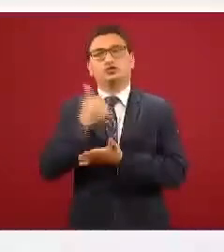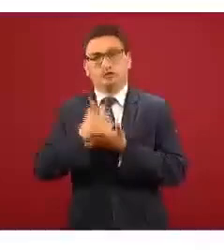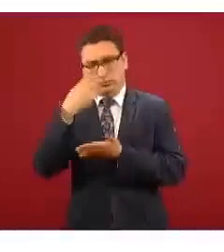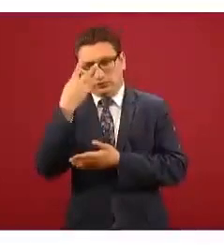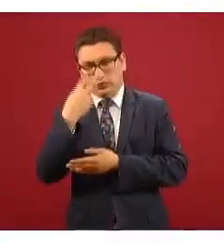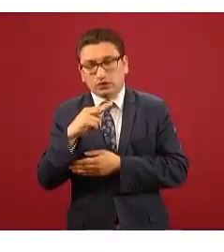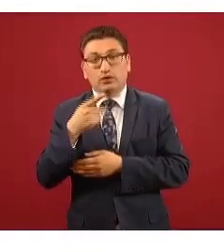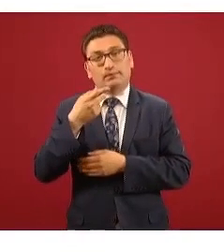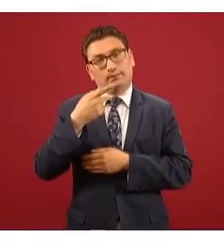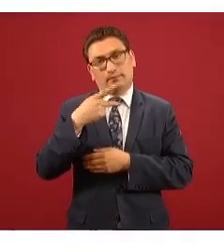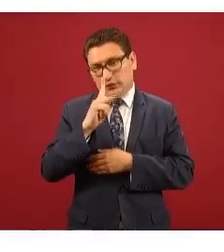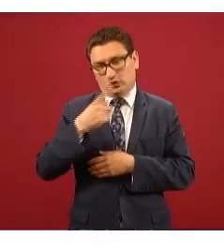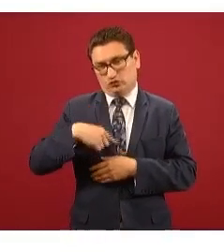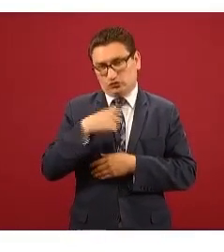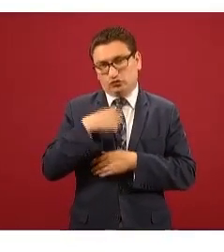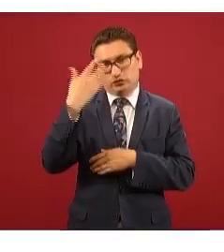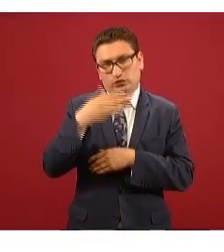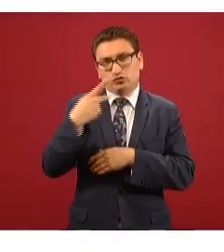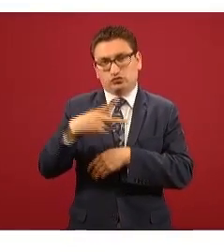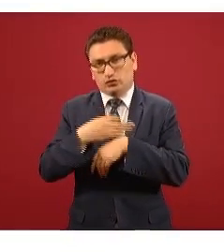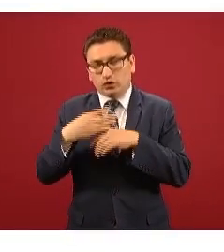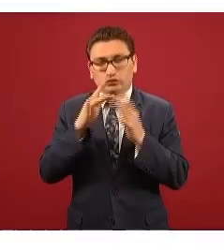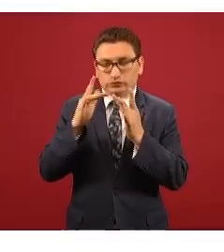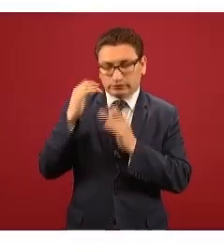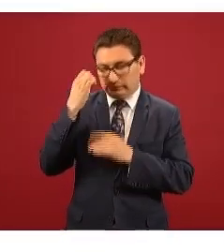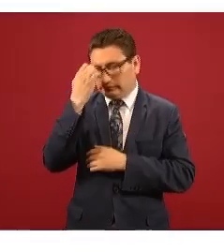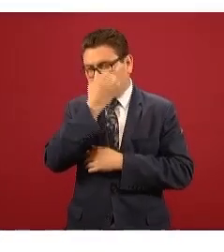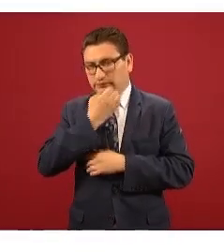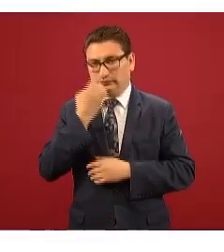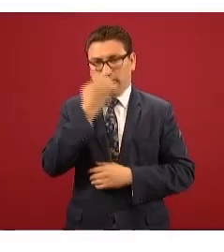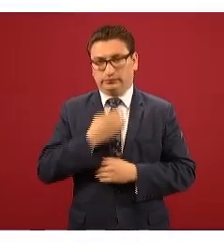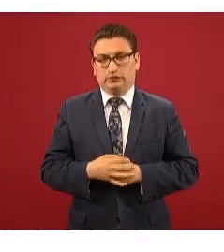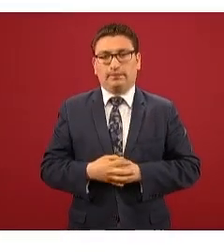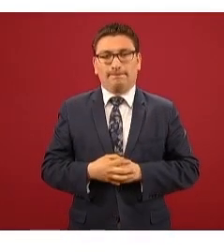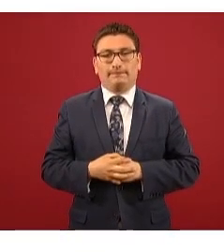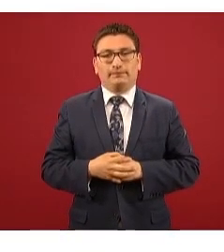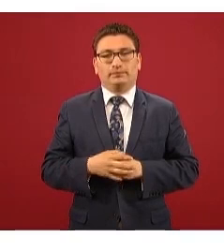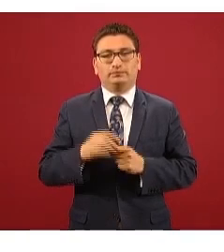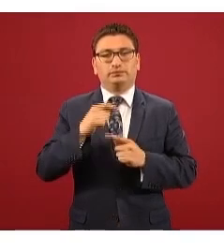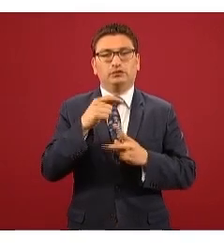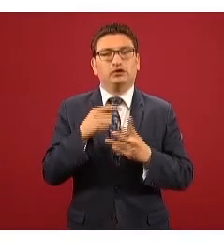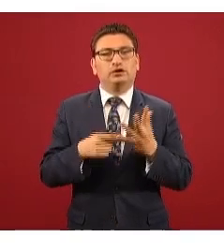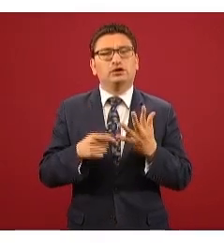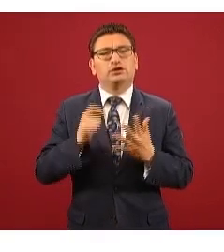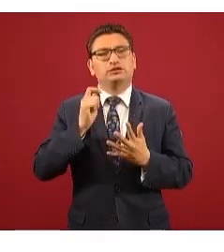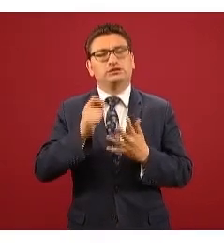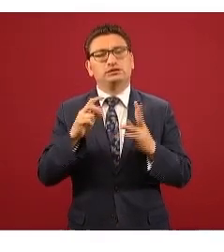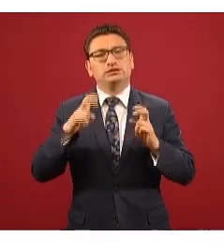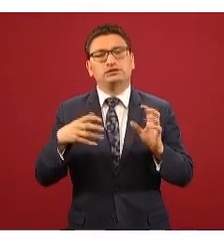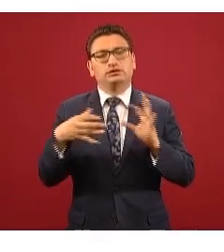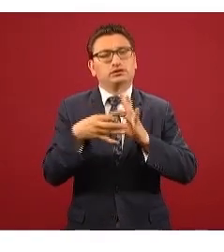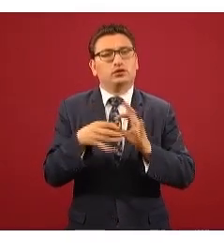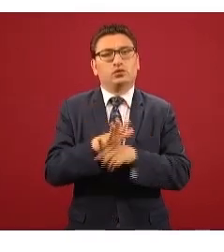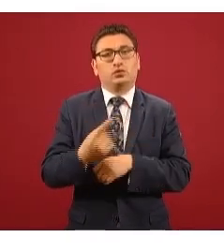De todos modos, por protocolo de contactos, estarán en observación. Todo esto parece estar relacionado con un caso,